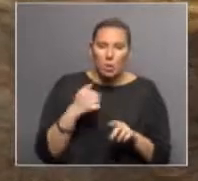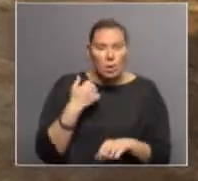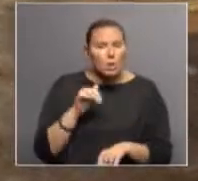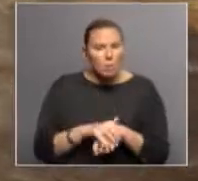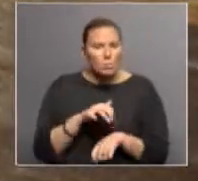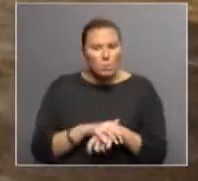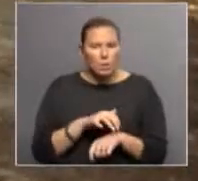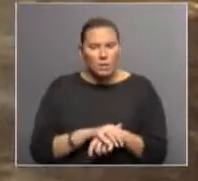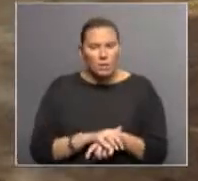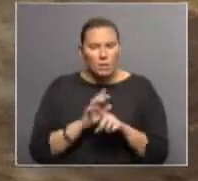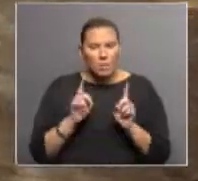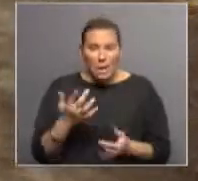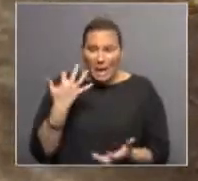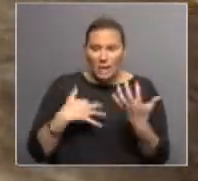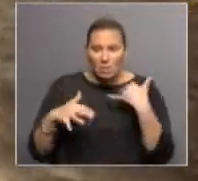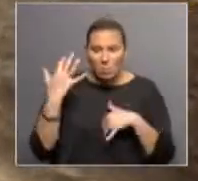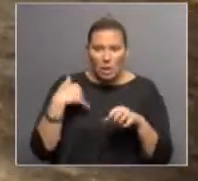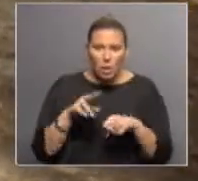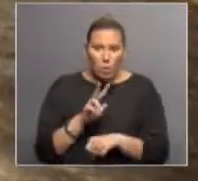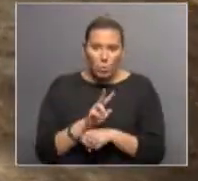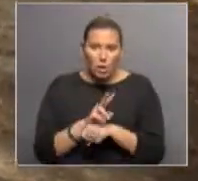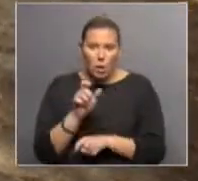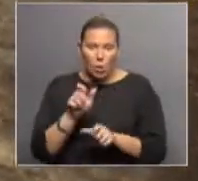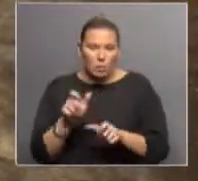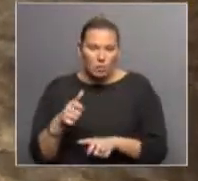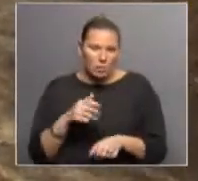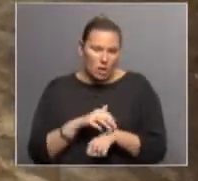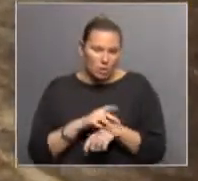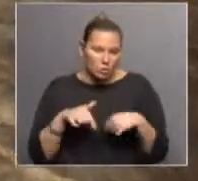cargo de los animales o los individuos que tenemos a cargo.